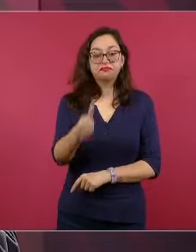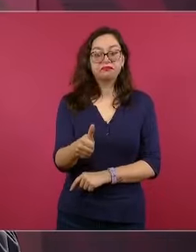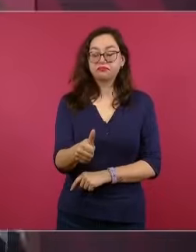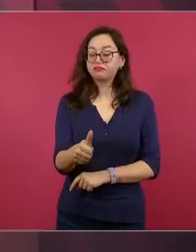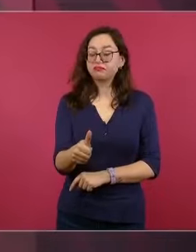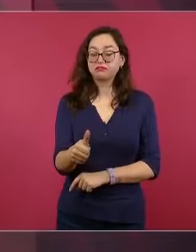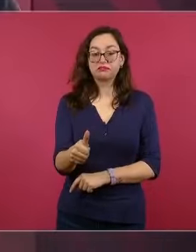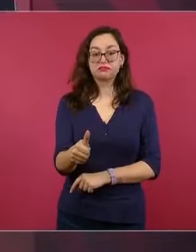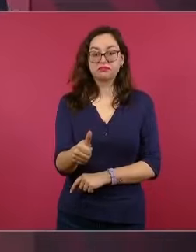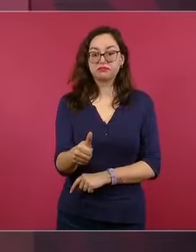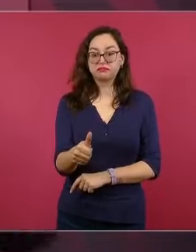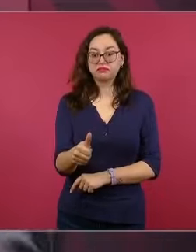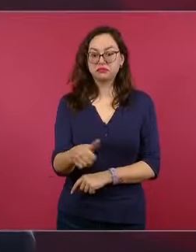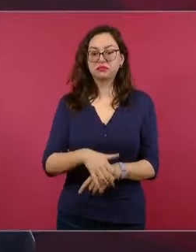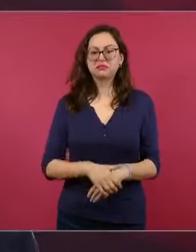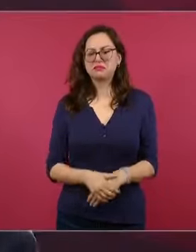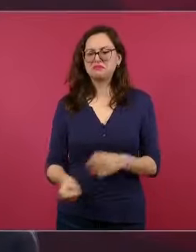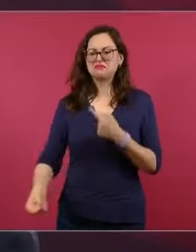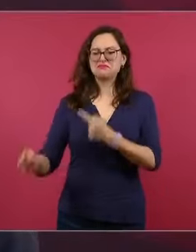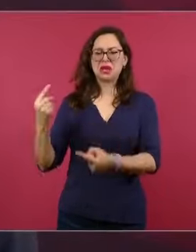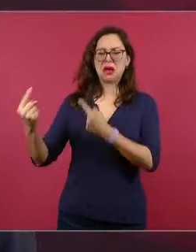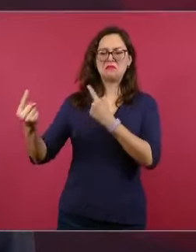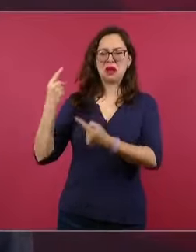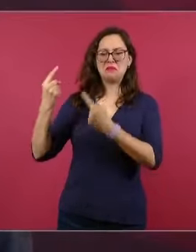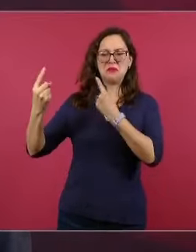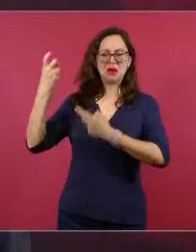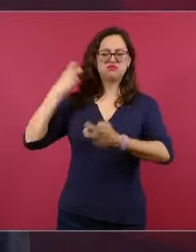nadie insultan al